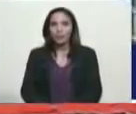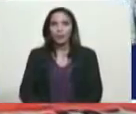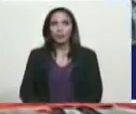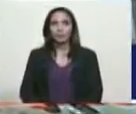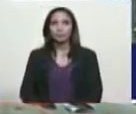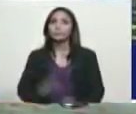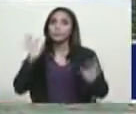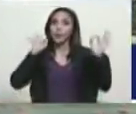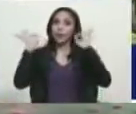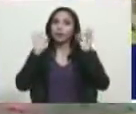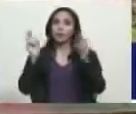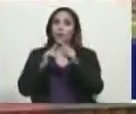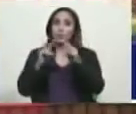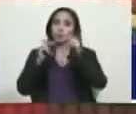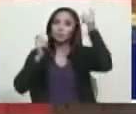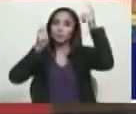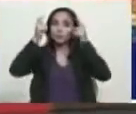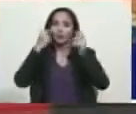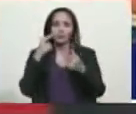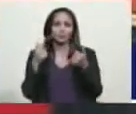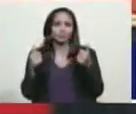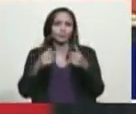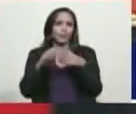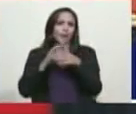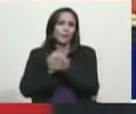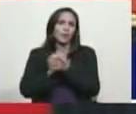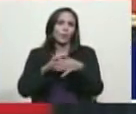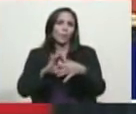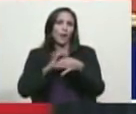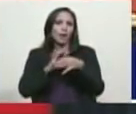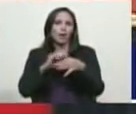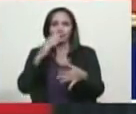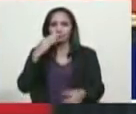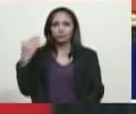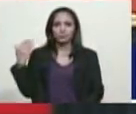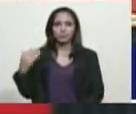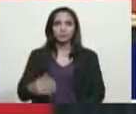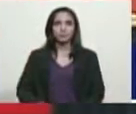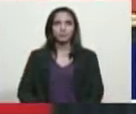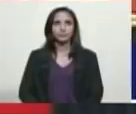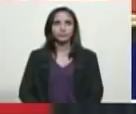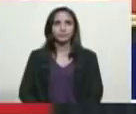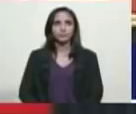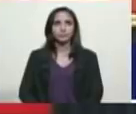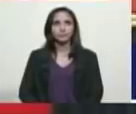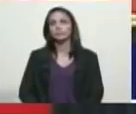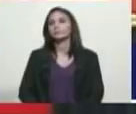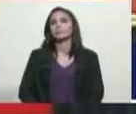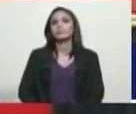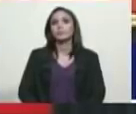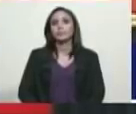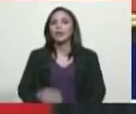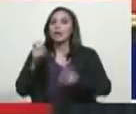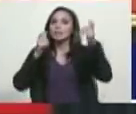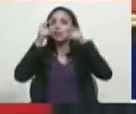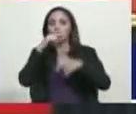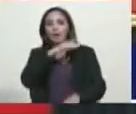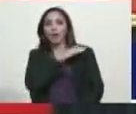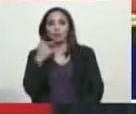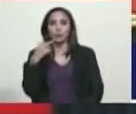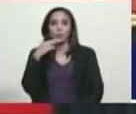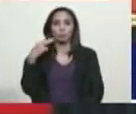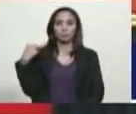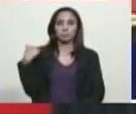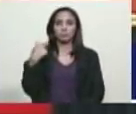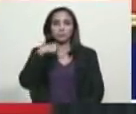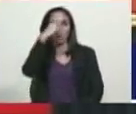Erika lo conoció también muy bien. Erika, Chávez nunca se quedaba en lo aparente,